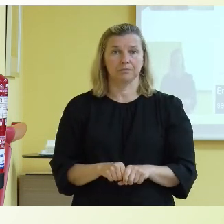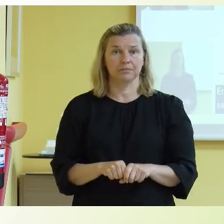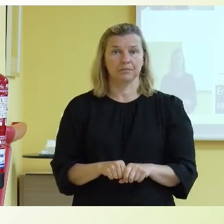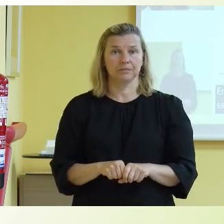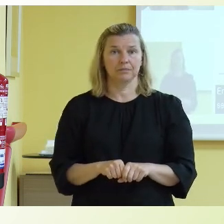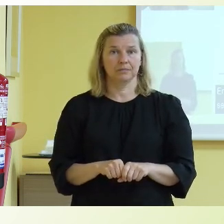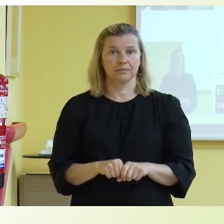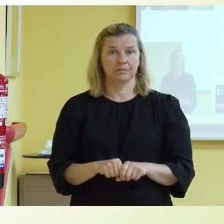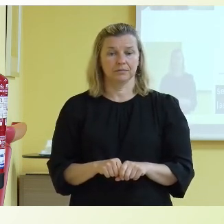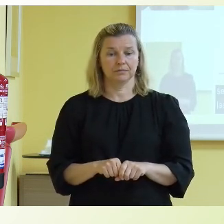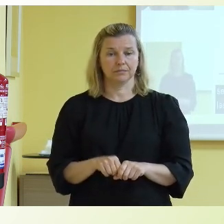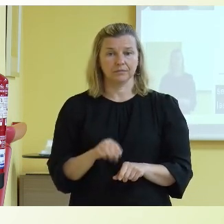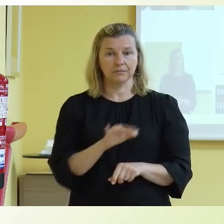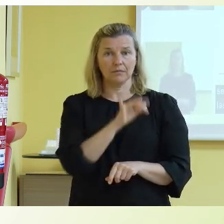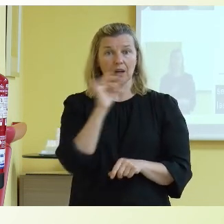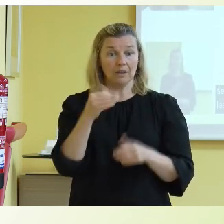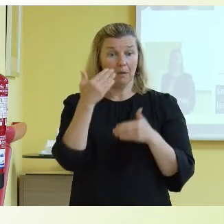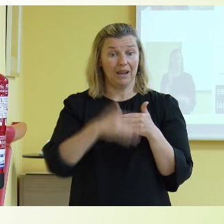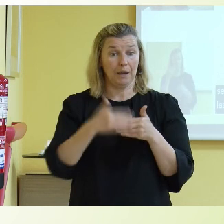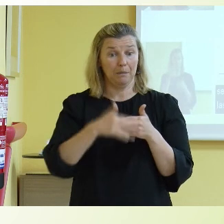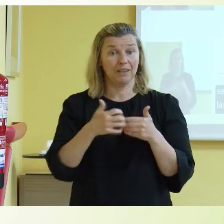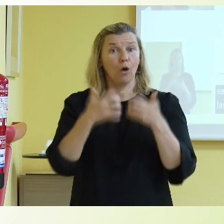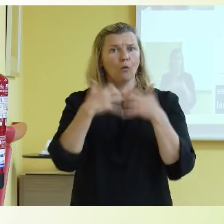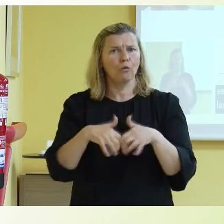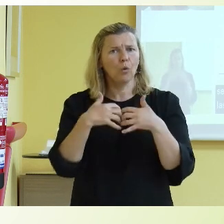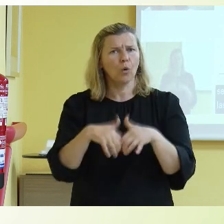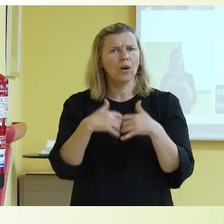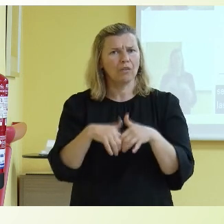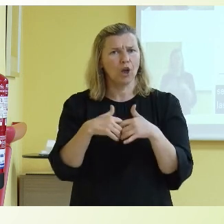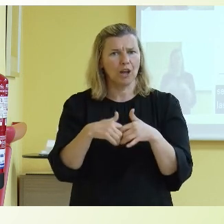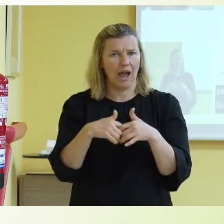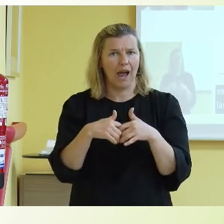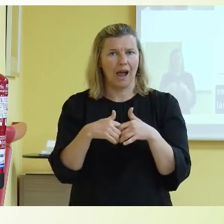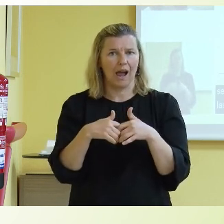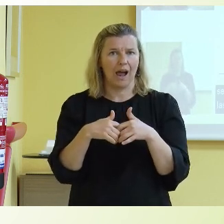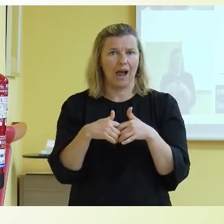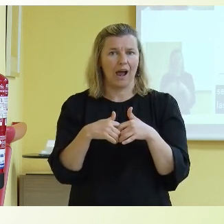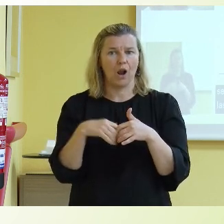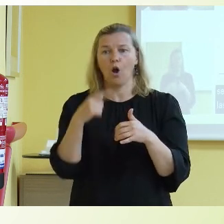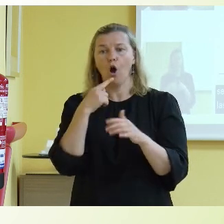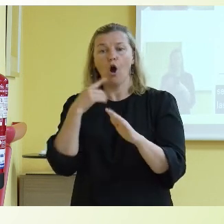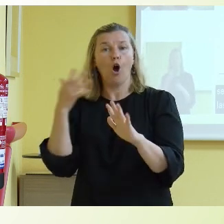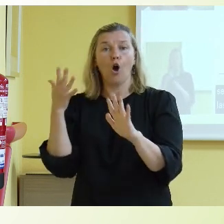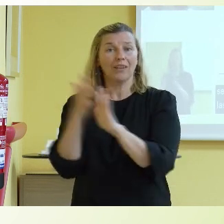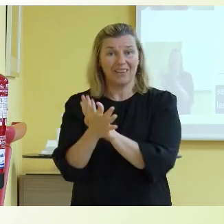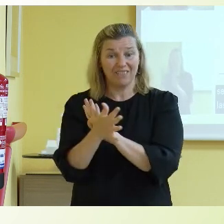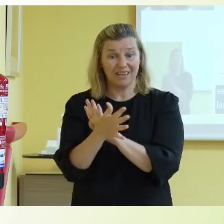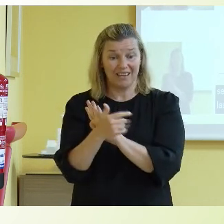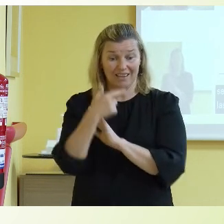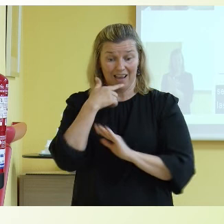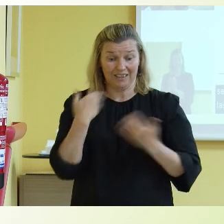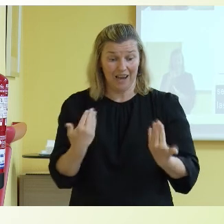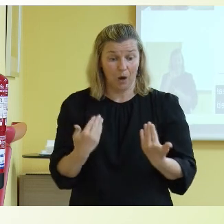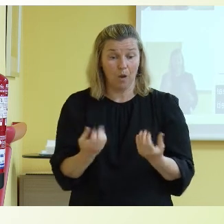Además, una limitación funcional se cita como no definida cuando el conocimiento actual no ha permitido